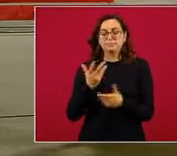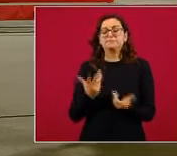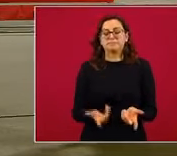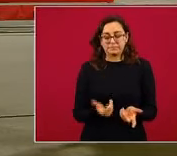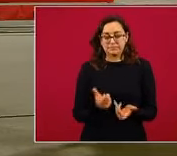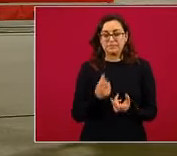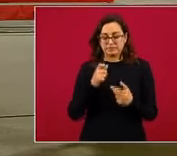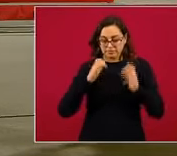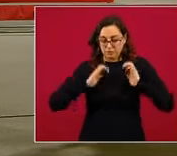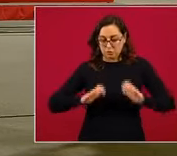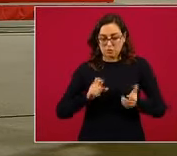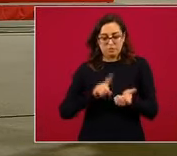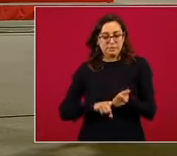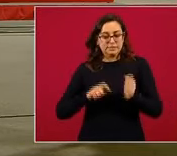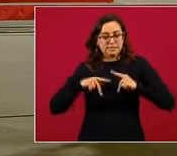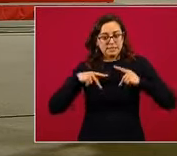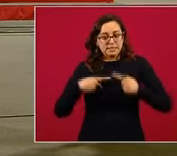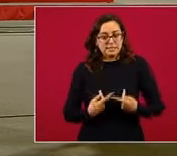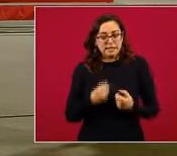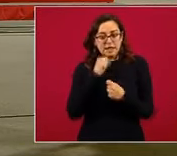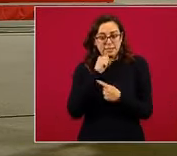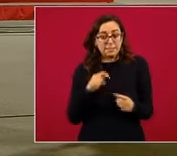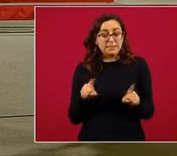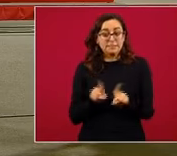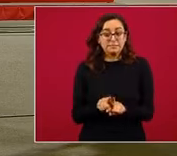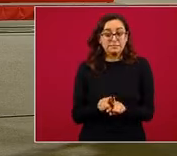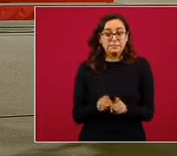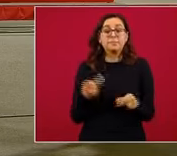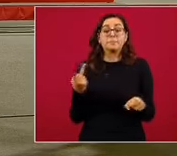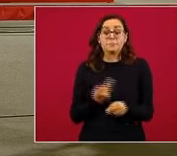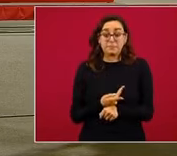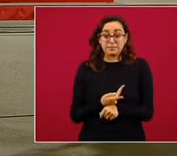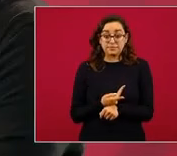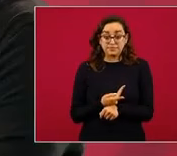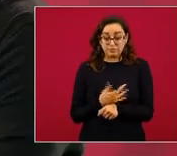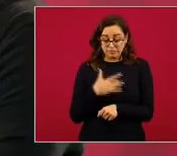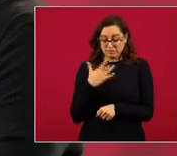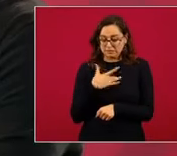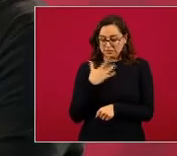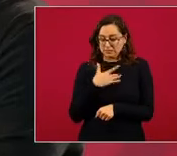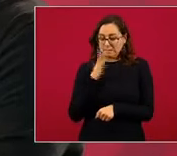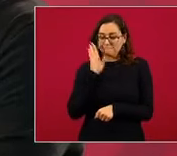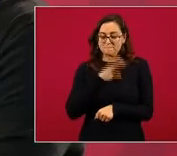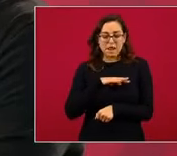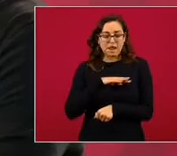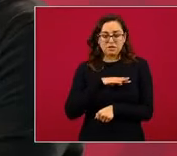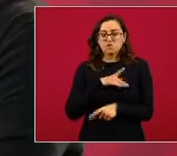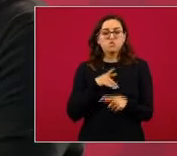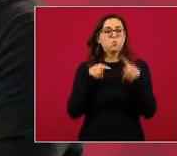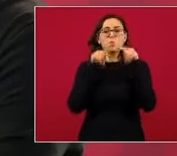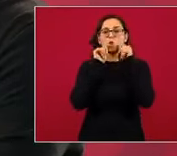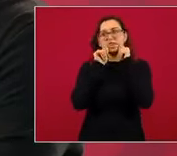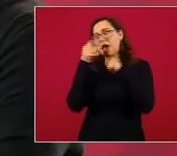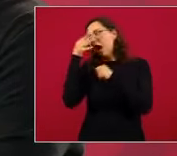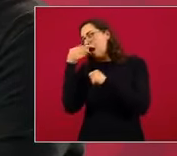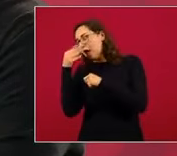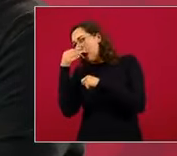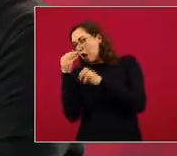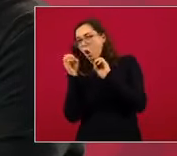me genera una disminución de mi sistema inmunológico. Cuando se presenten los primeros síntomas, debo de demandar atención